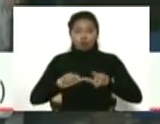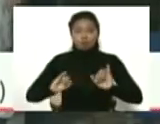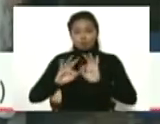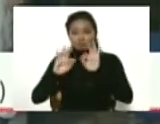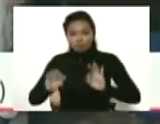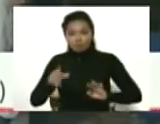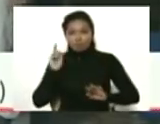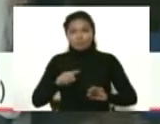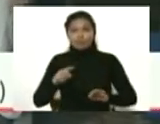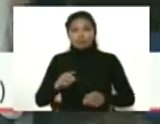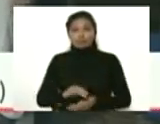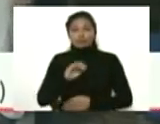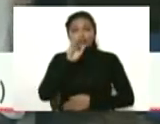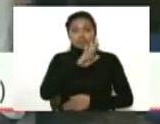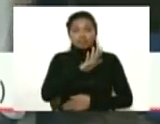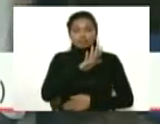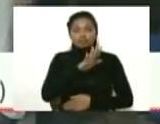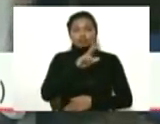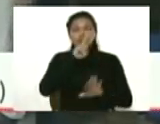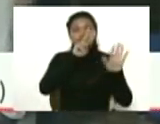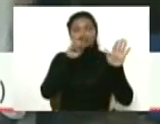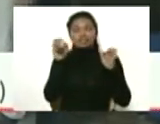momento de